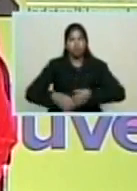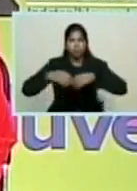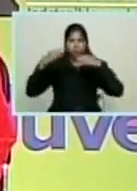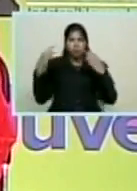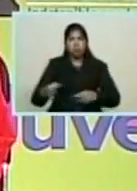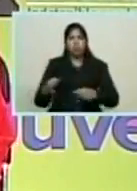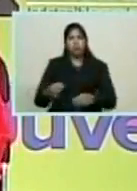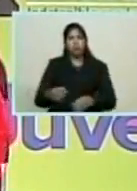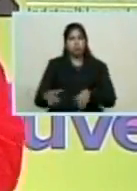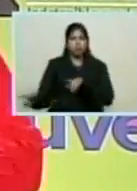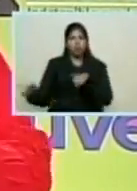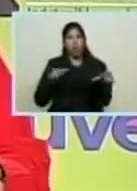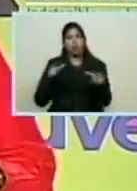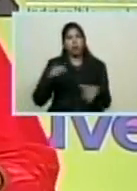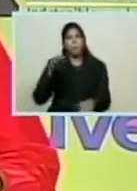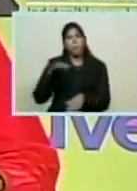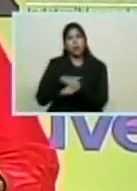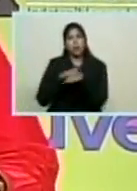Cúmplase, ministro Elías Agua.